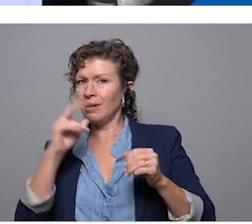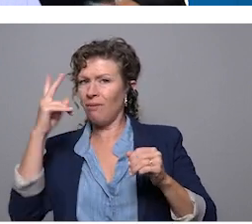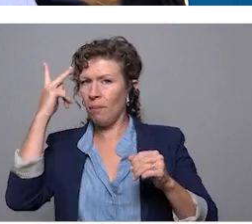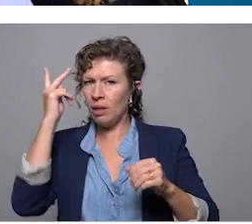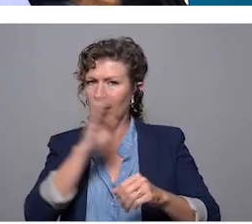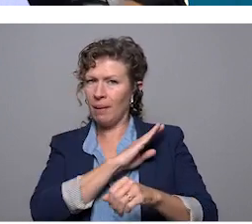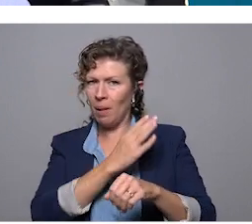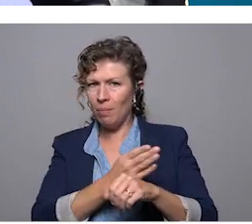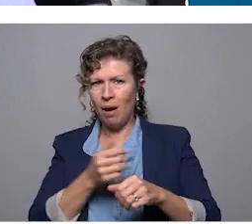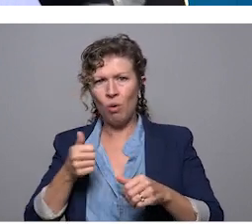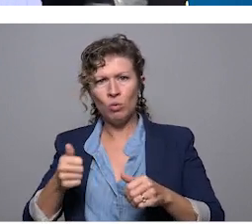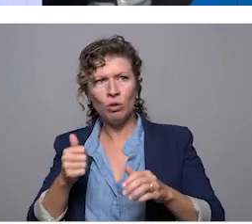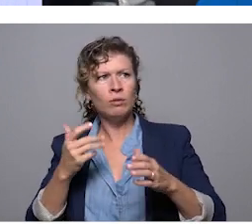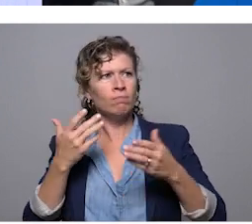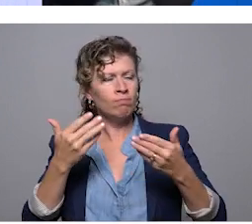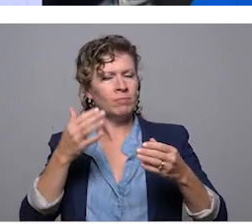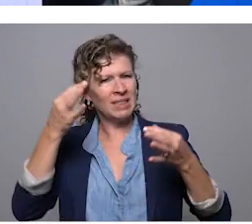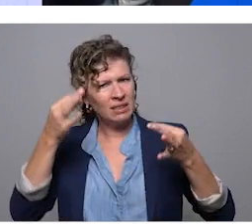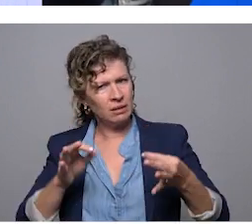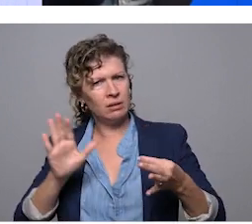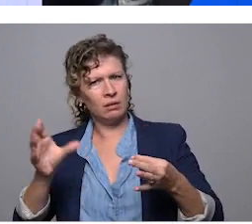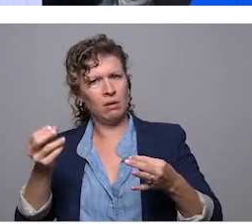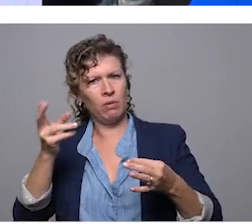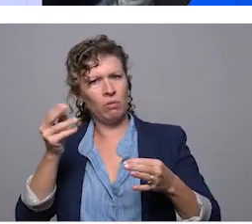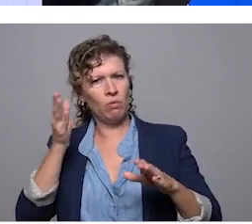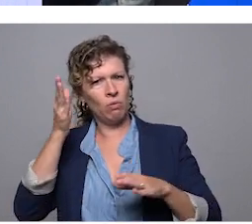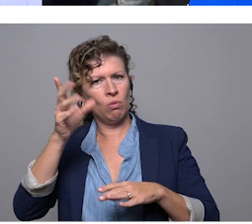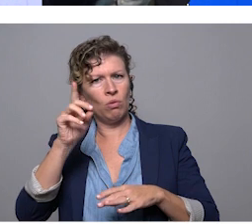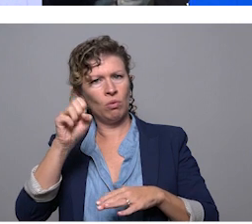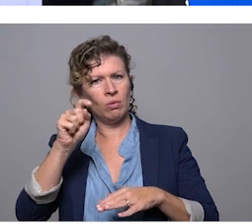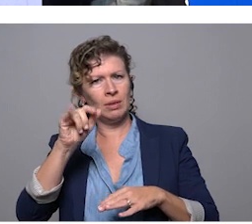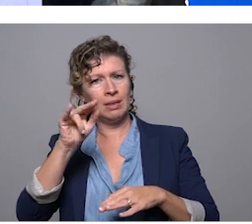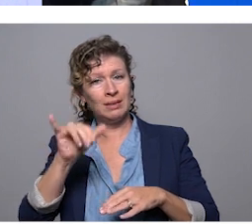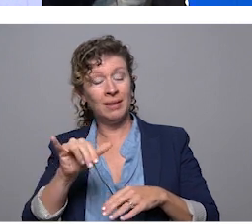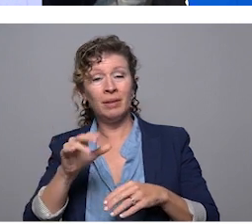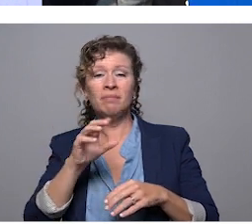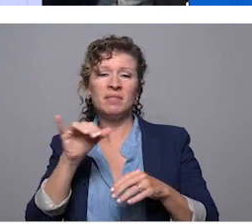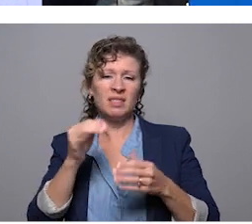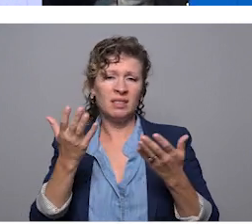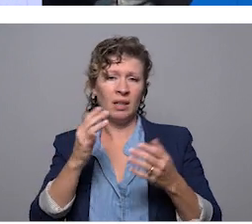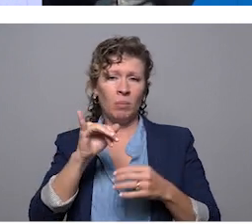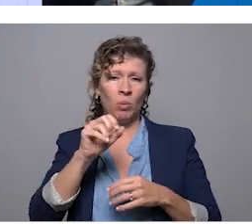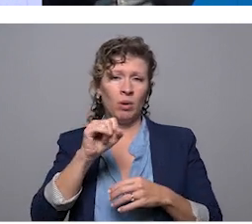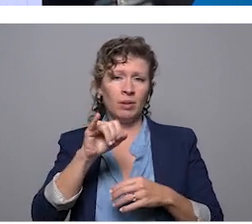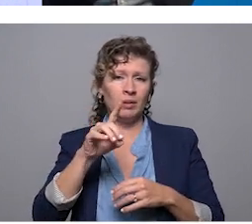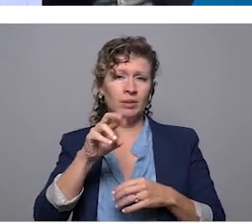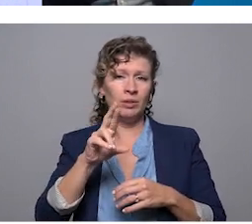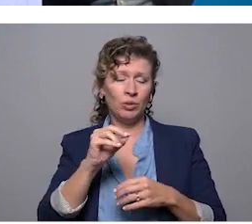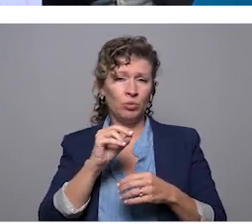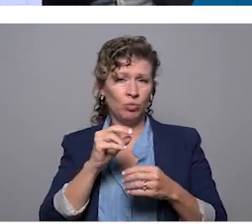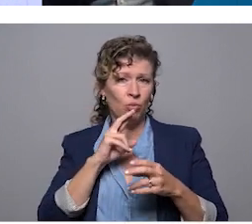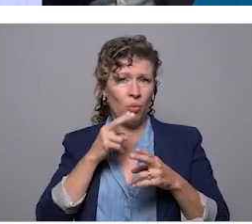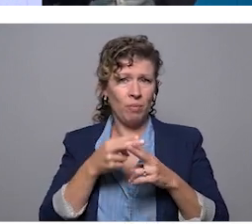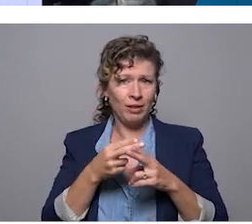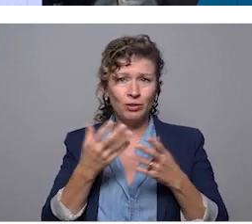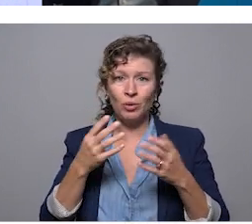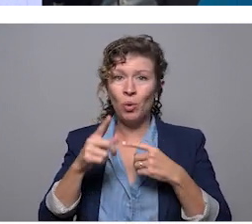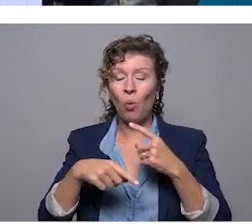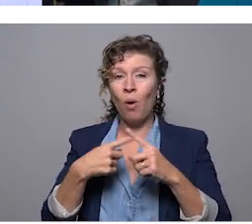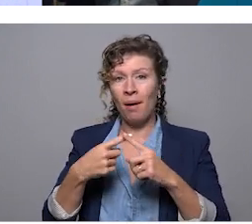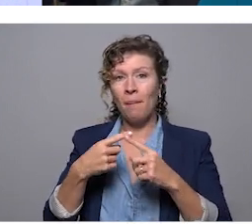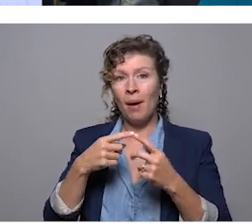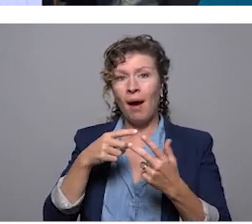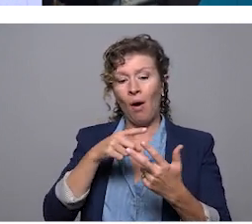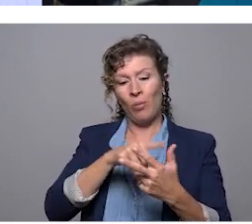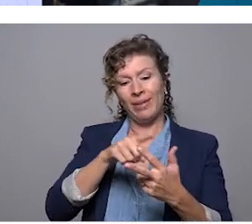parafraseando lo que dijo hoy día de mañana Isidro Qué es de estas tres inclusiones si no tenemos